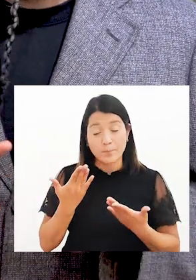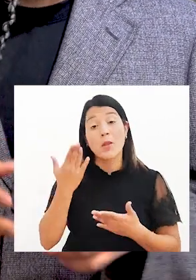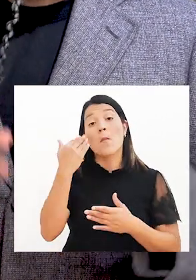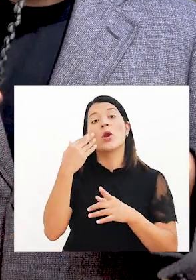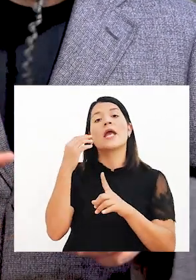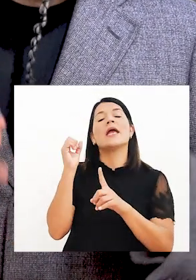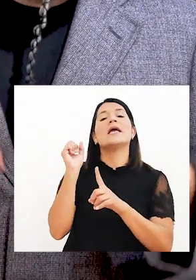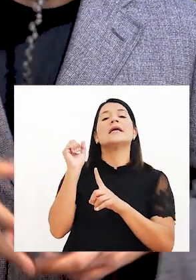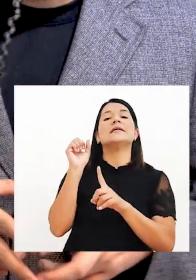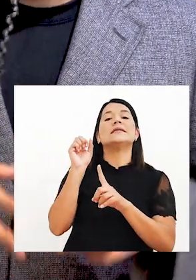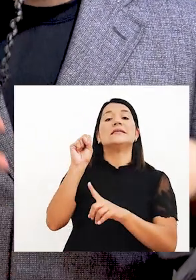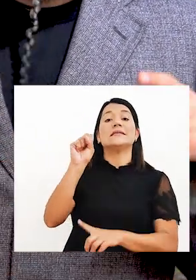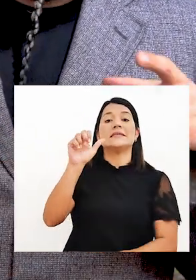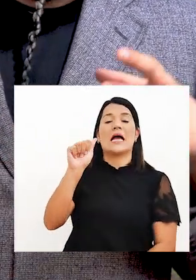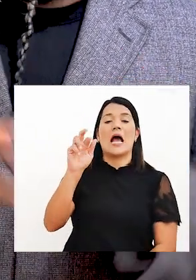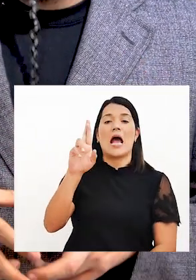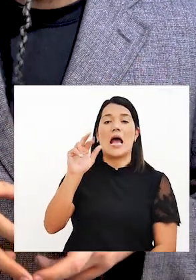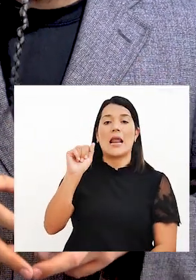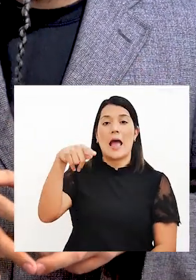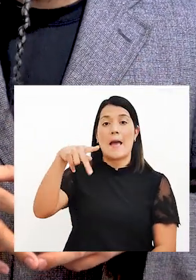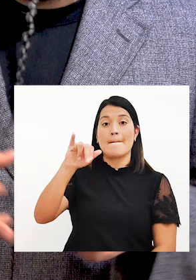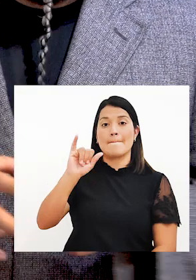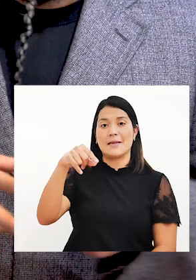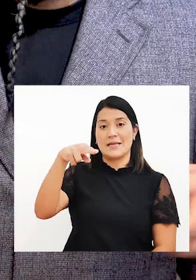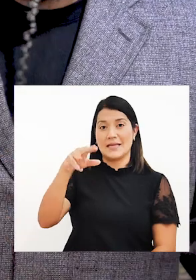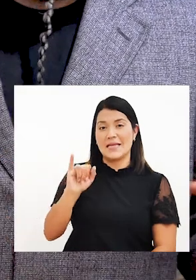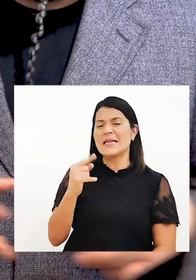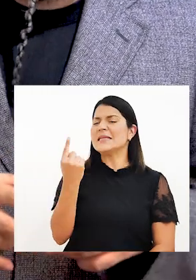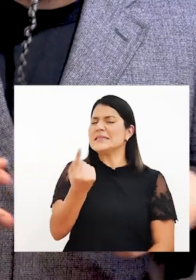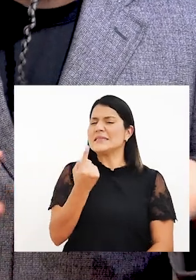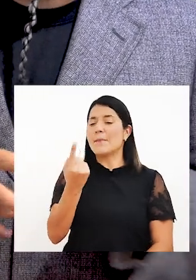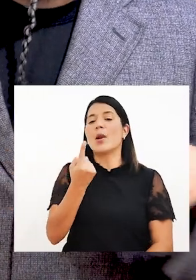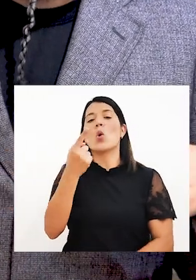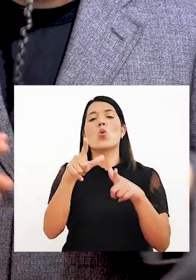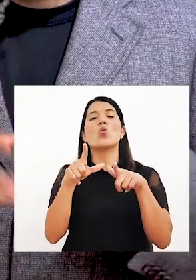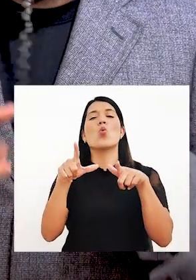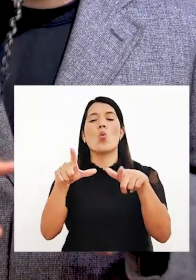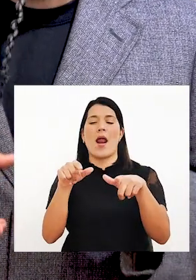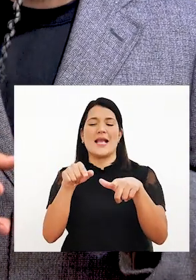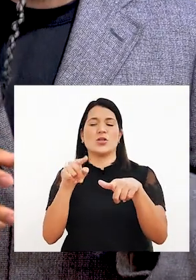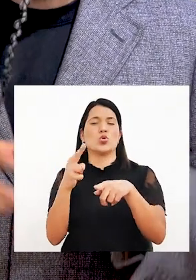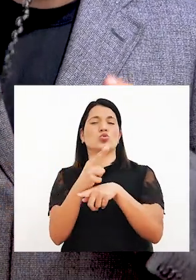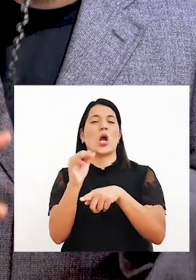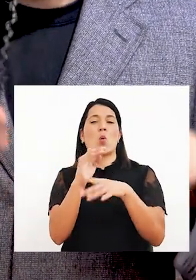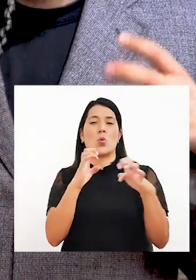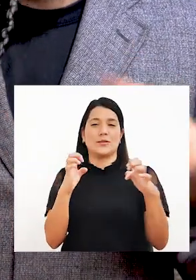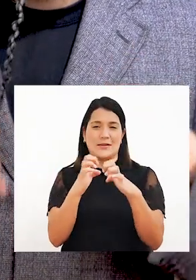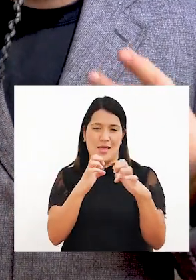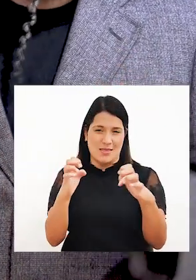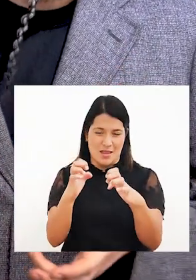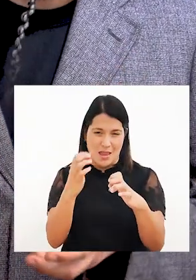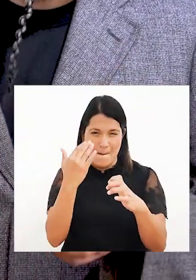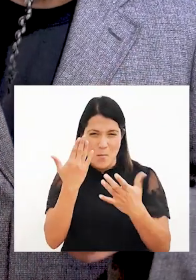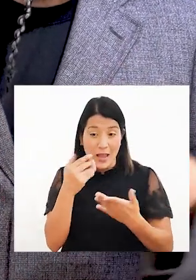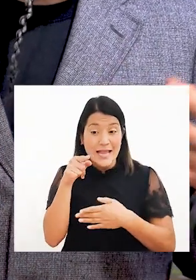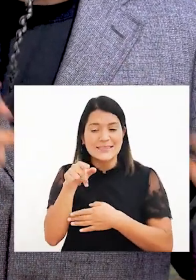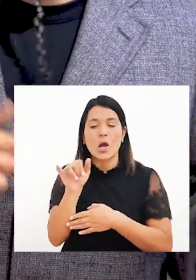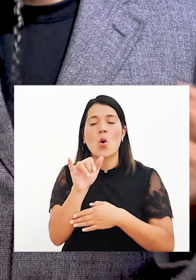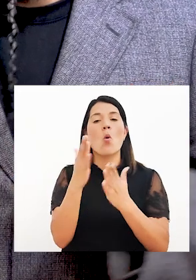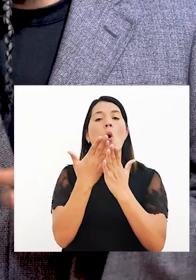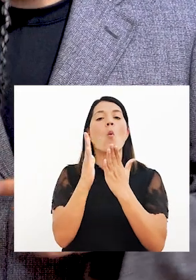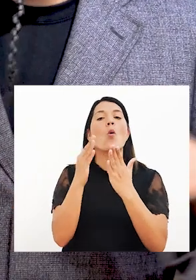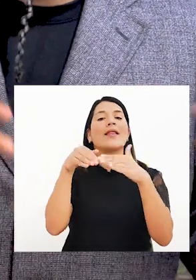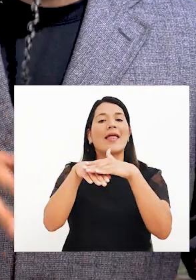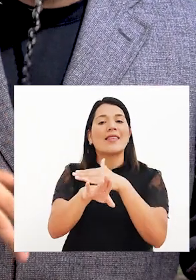Sarapiquí siempre fue un sitio estratégico durante el siglo XIX, era un sitio estratégico porque era la puerta de entrada